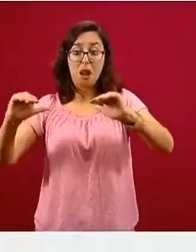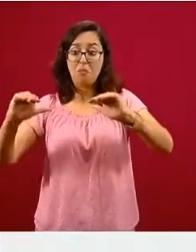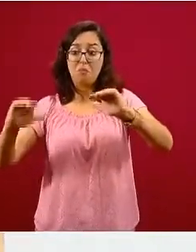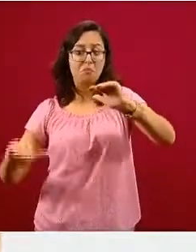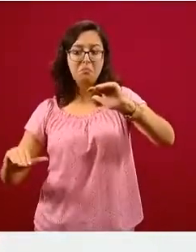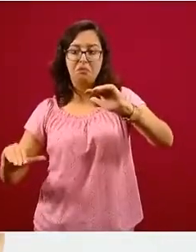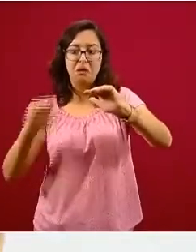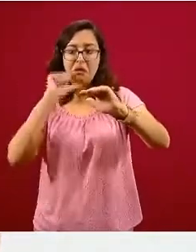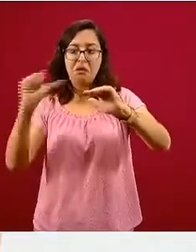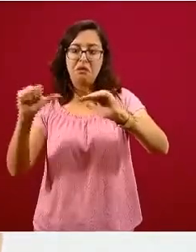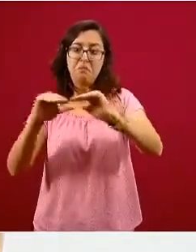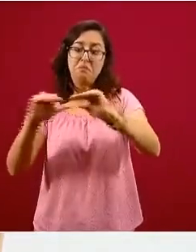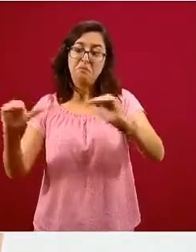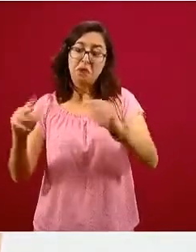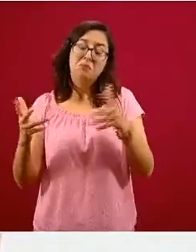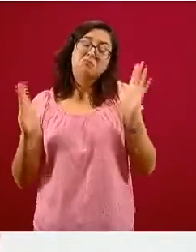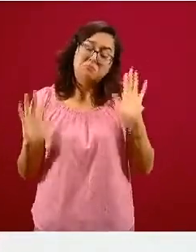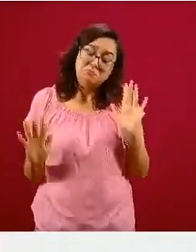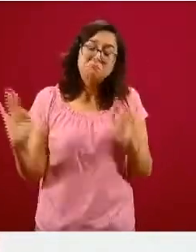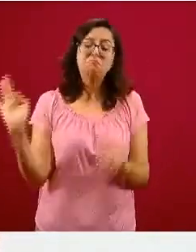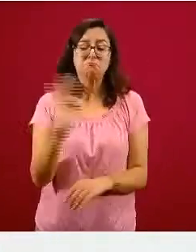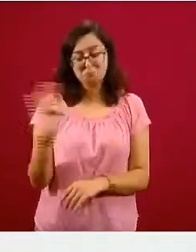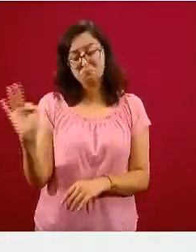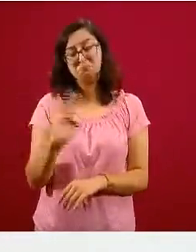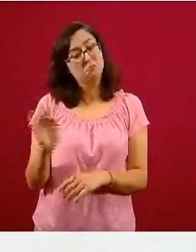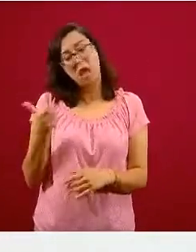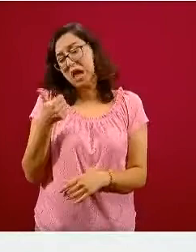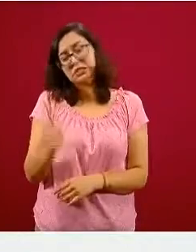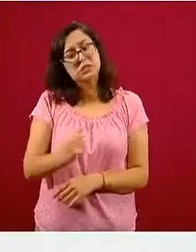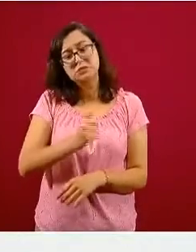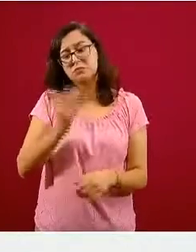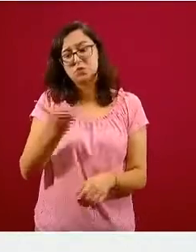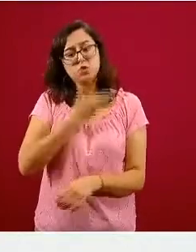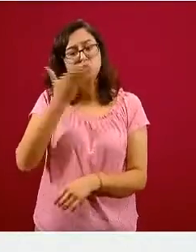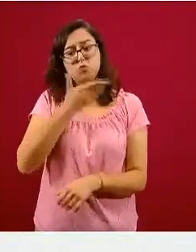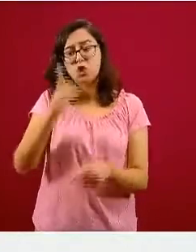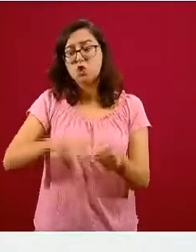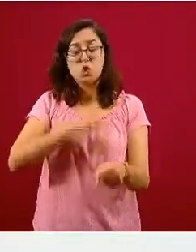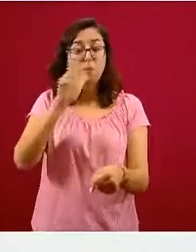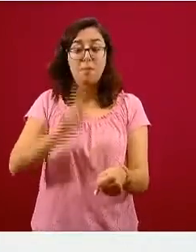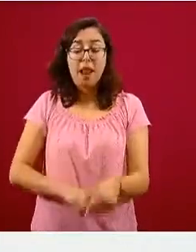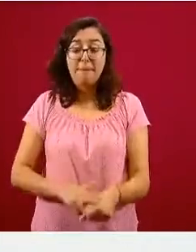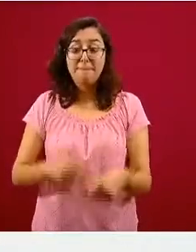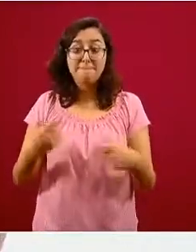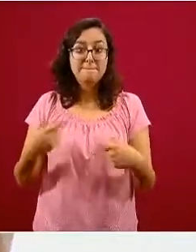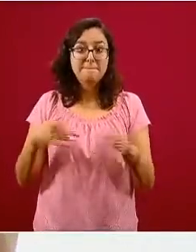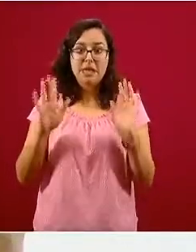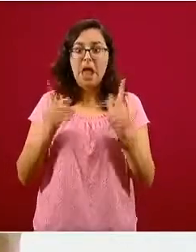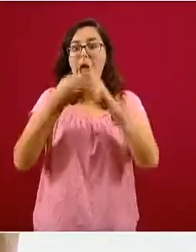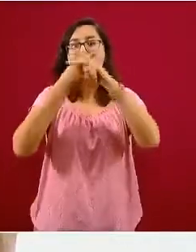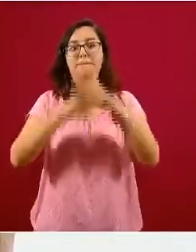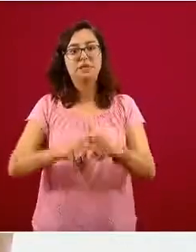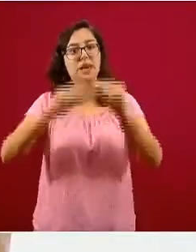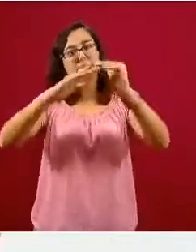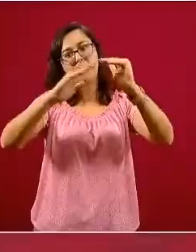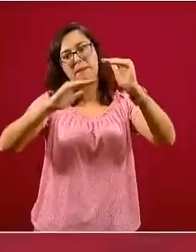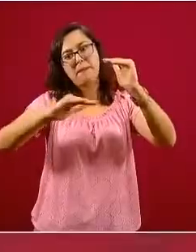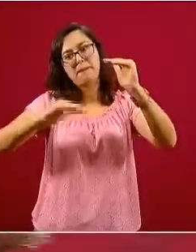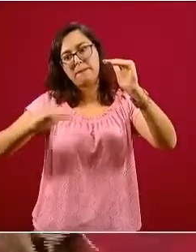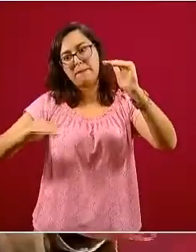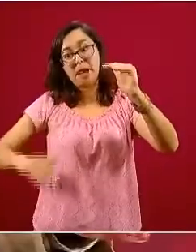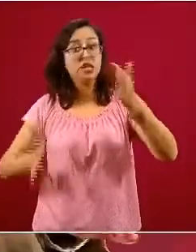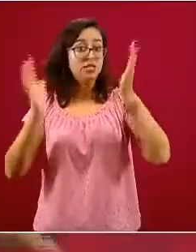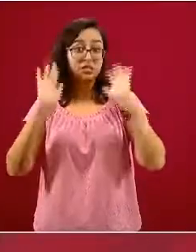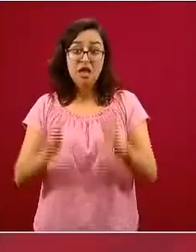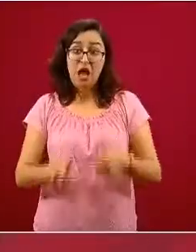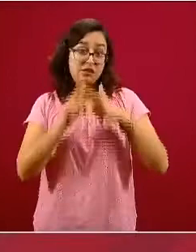descenso. Así se va a comportar, lo hemos dicho también muchas veces, no se debe asumir que una vez que empieza a descender,